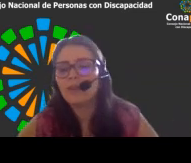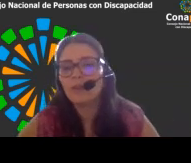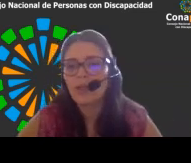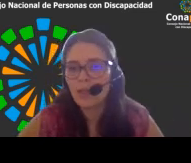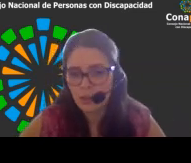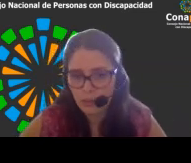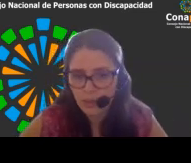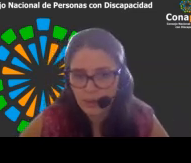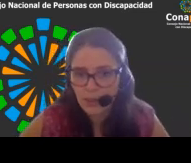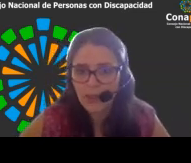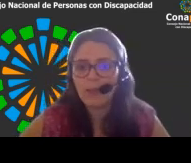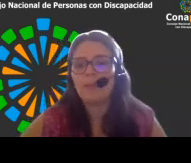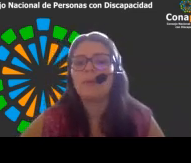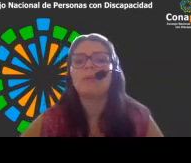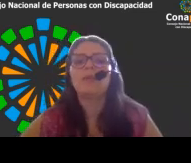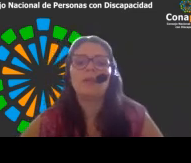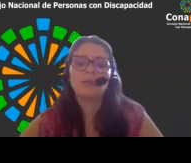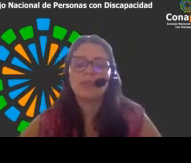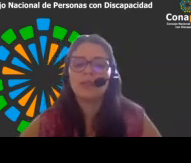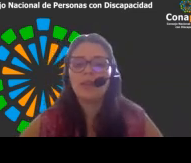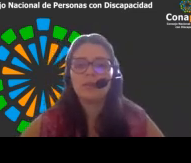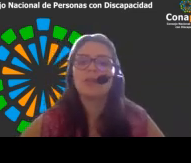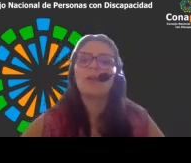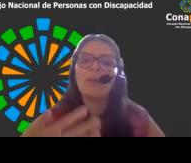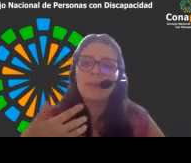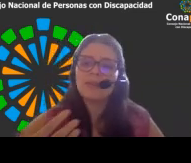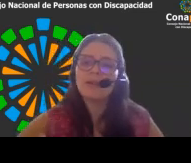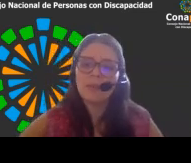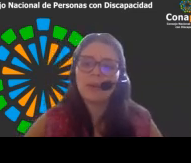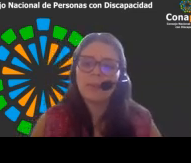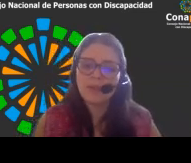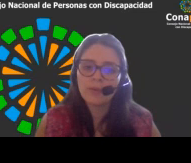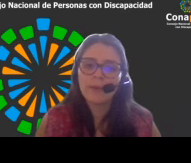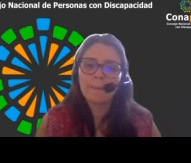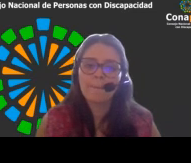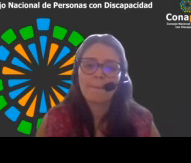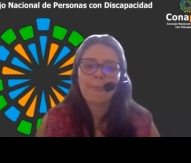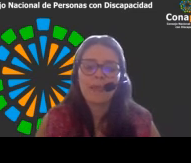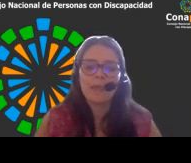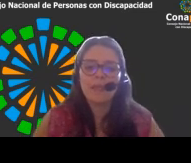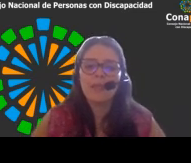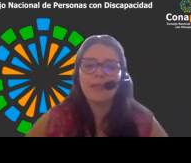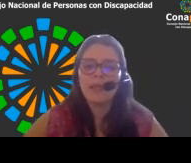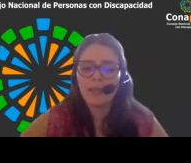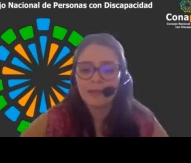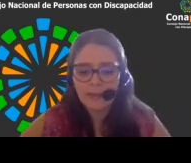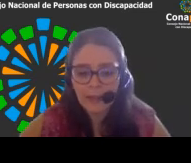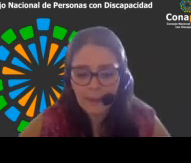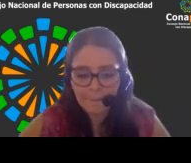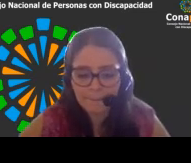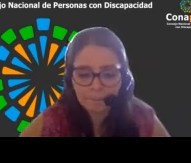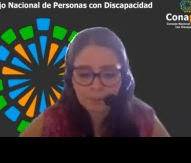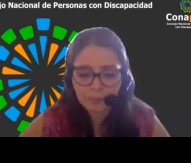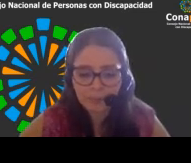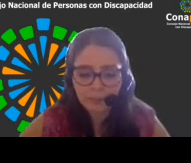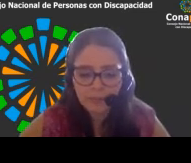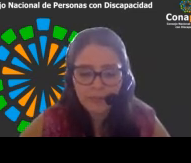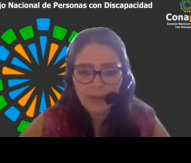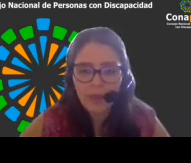intelectual puede ser de otra índole verdad Pero tenemos que sentarnos a conversar con la persona y este